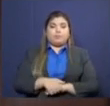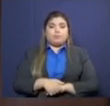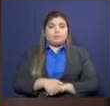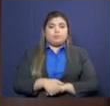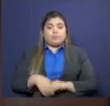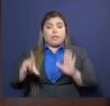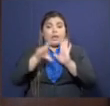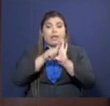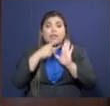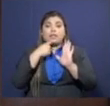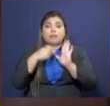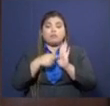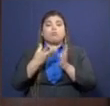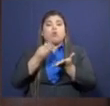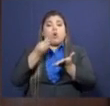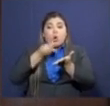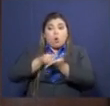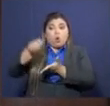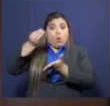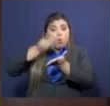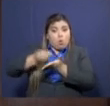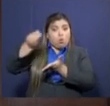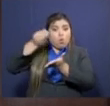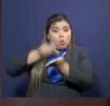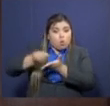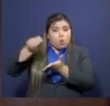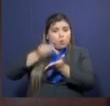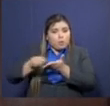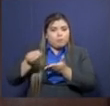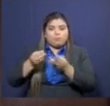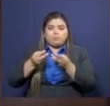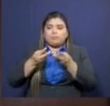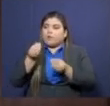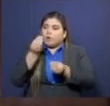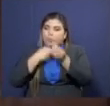que garantiza la compra de productos nacionales de calidad